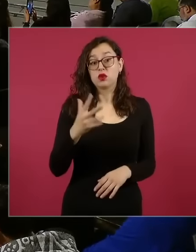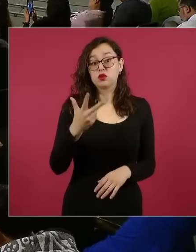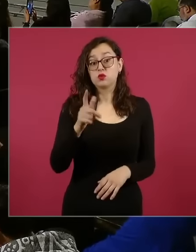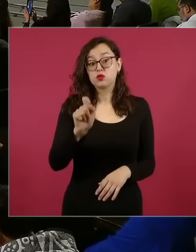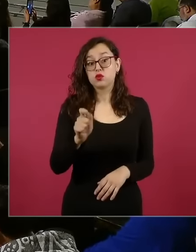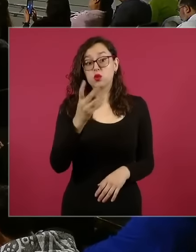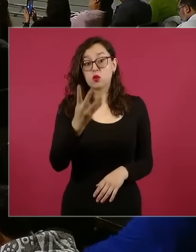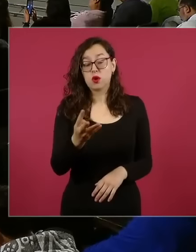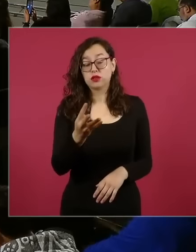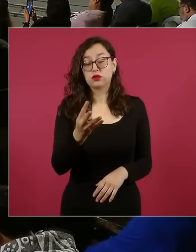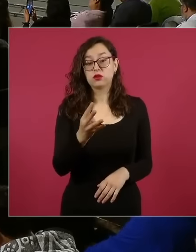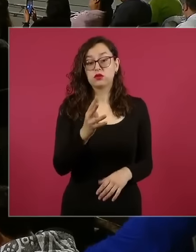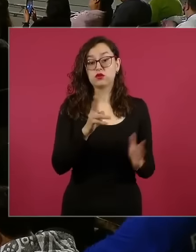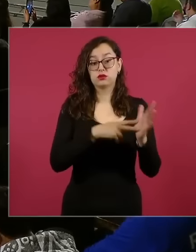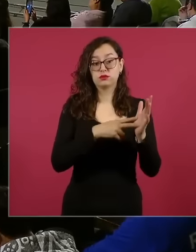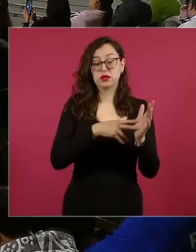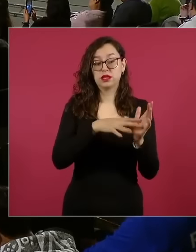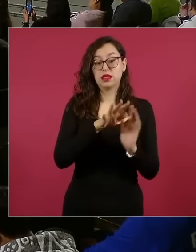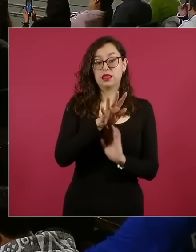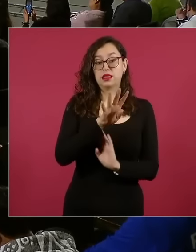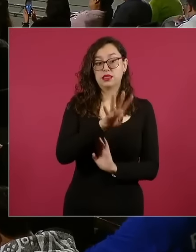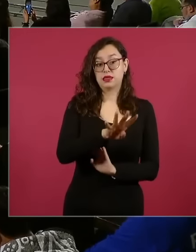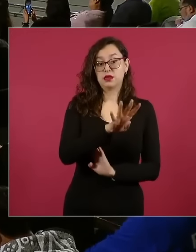...48.4 en el 19...